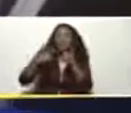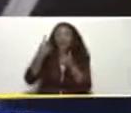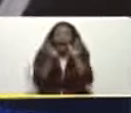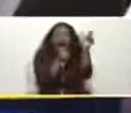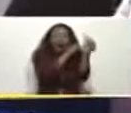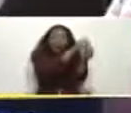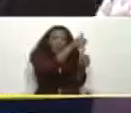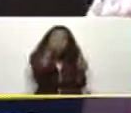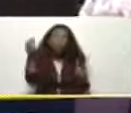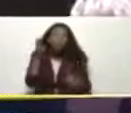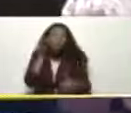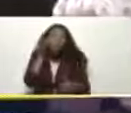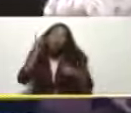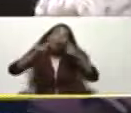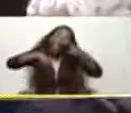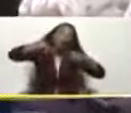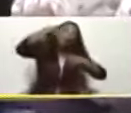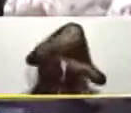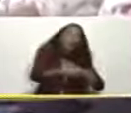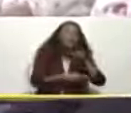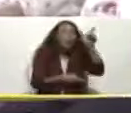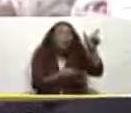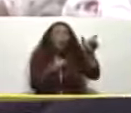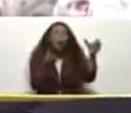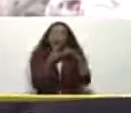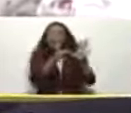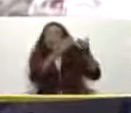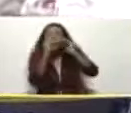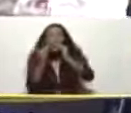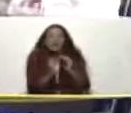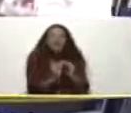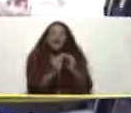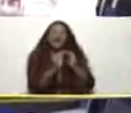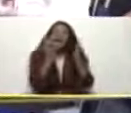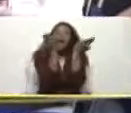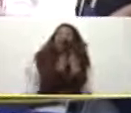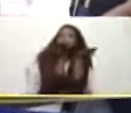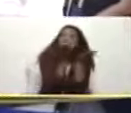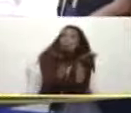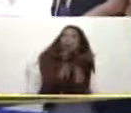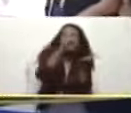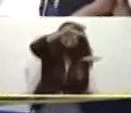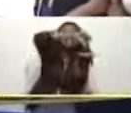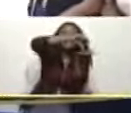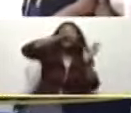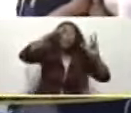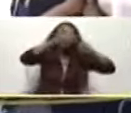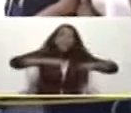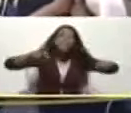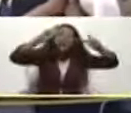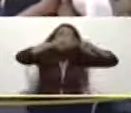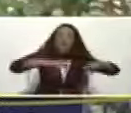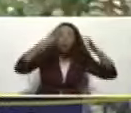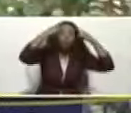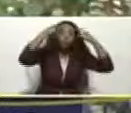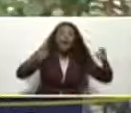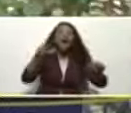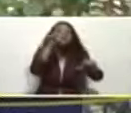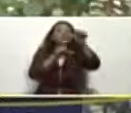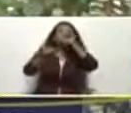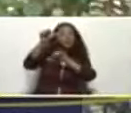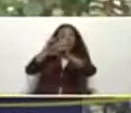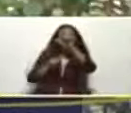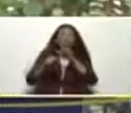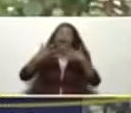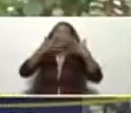una de ellas hay otras mujeres, hay comunidades, hay escuelas, hay centros de investigación, hay asociaciones,